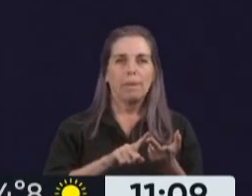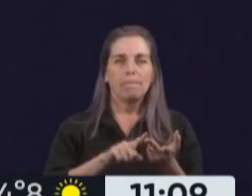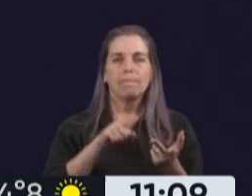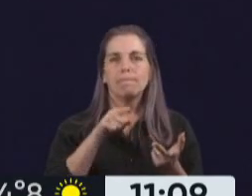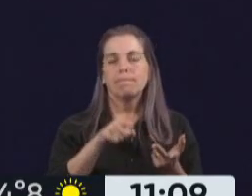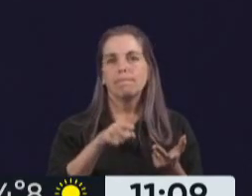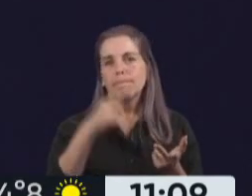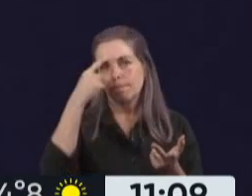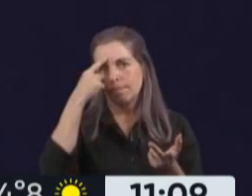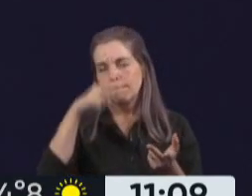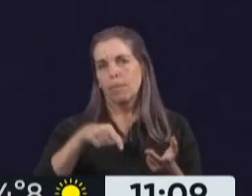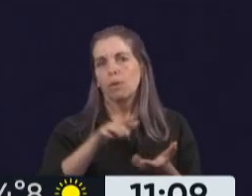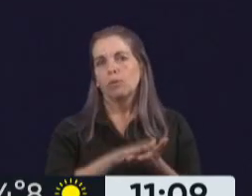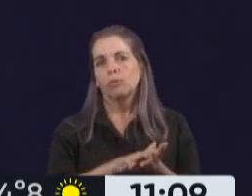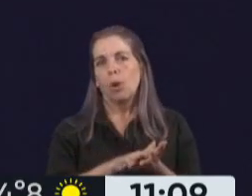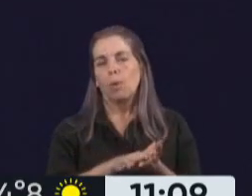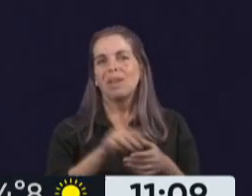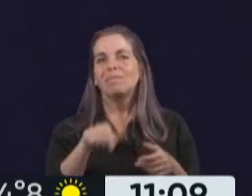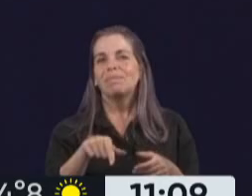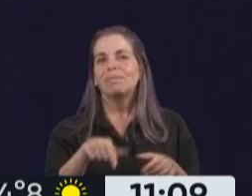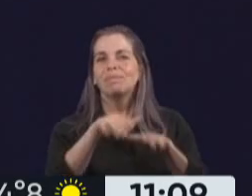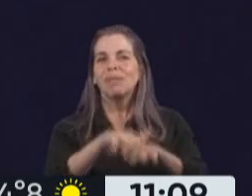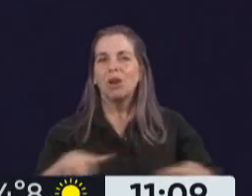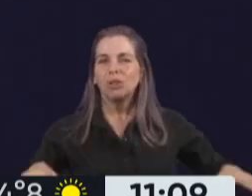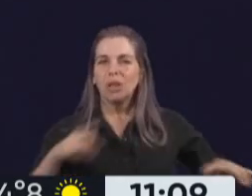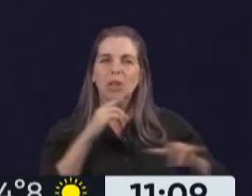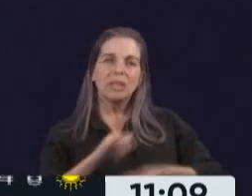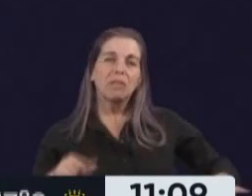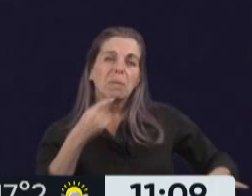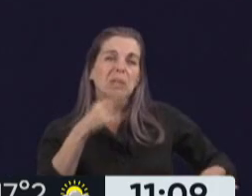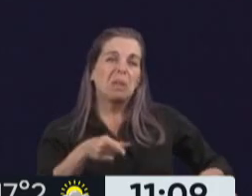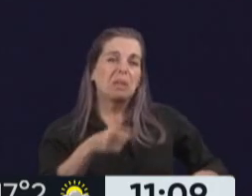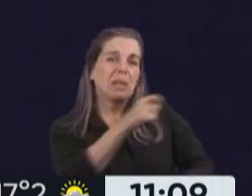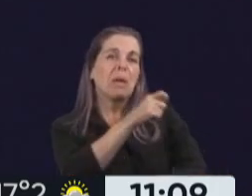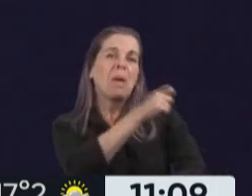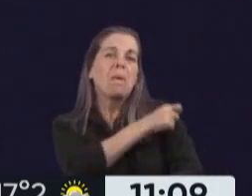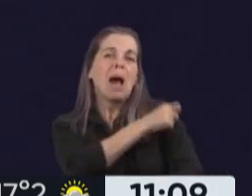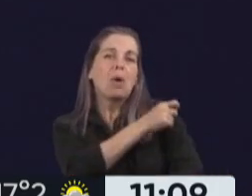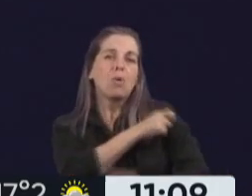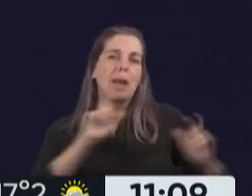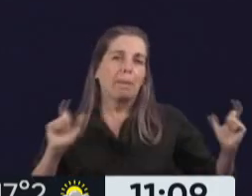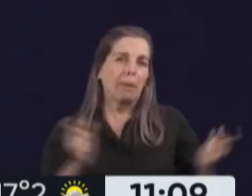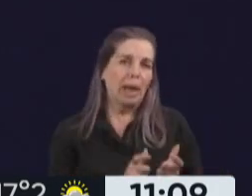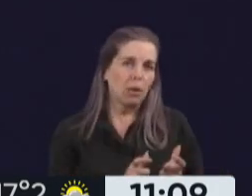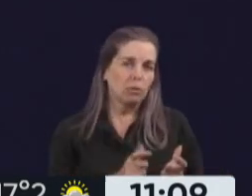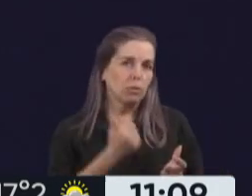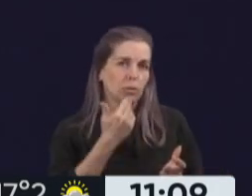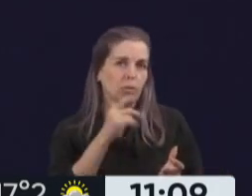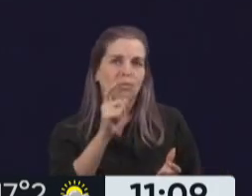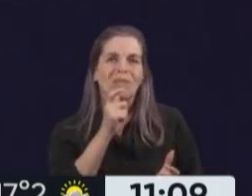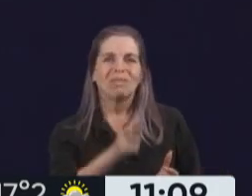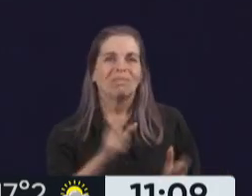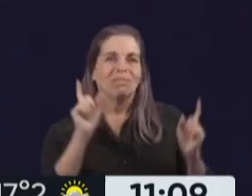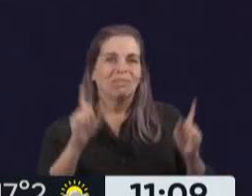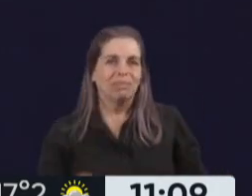las consideraciones con respecto a que haya bajado el nivel de vacunación, no tenemos nada para decir, no,